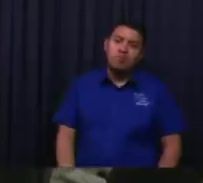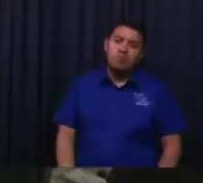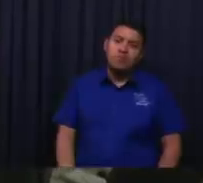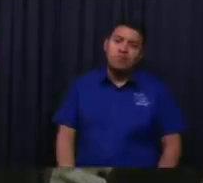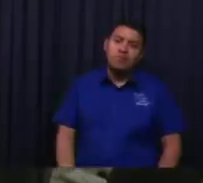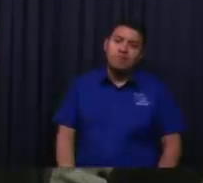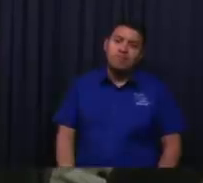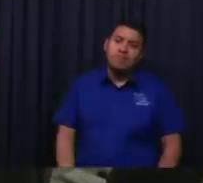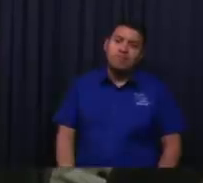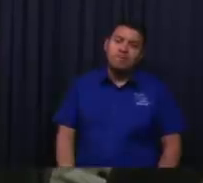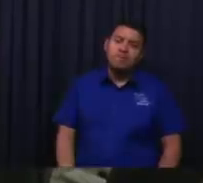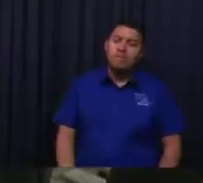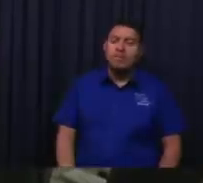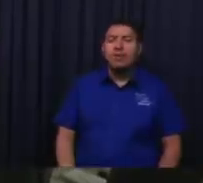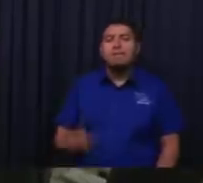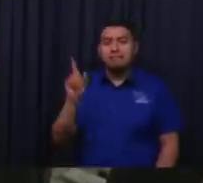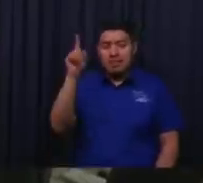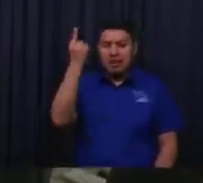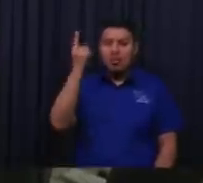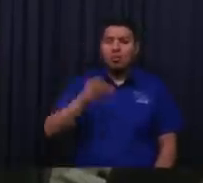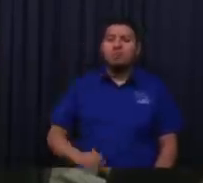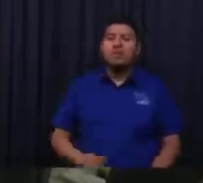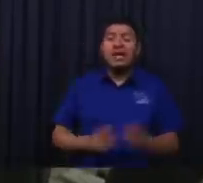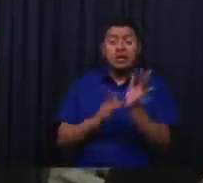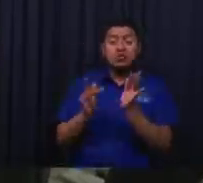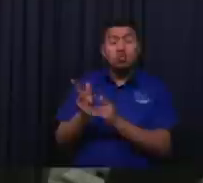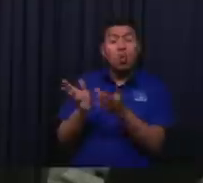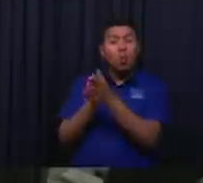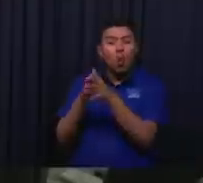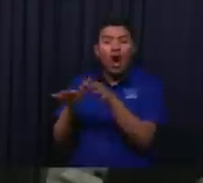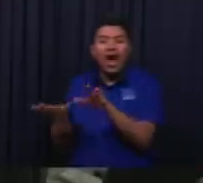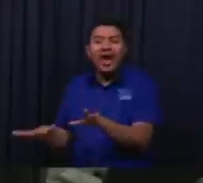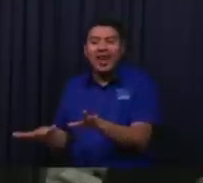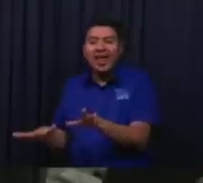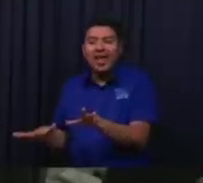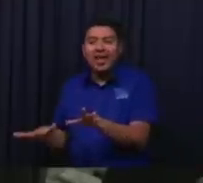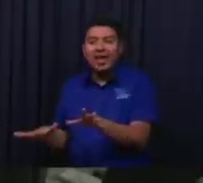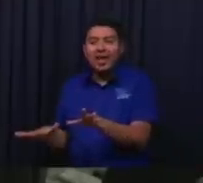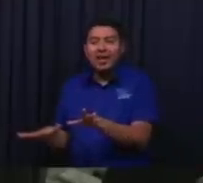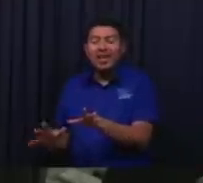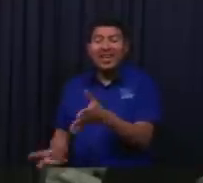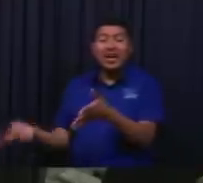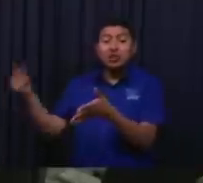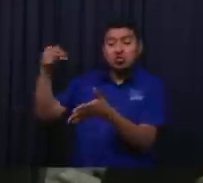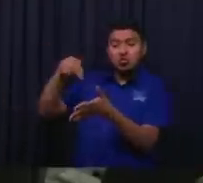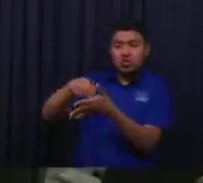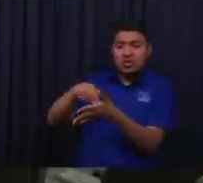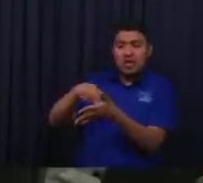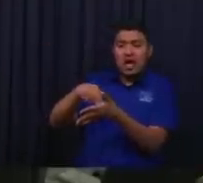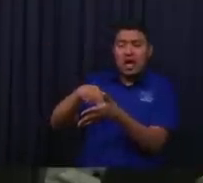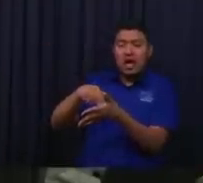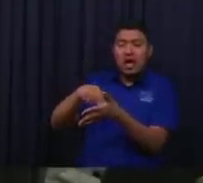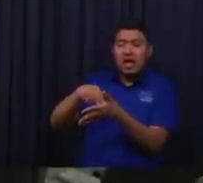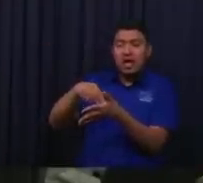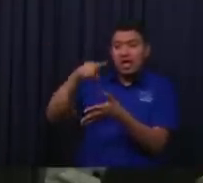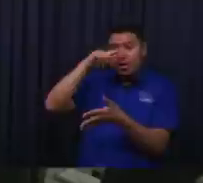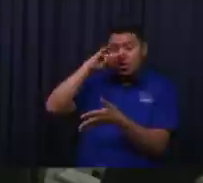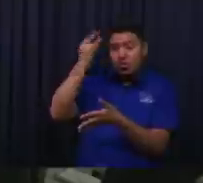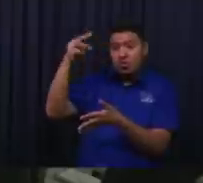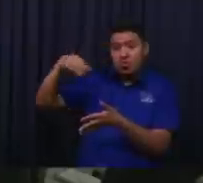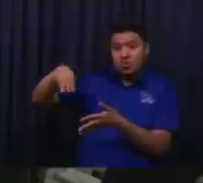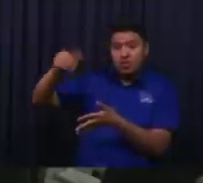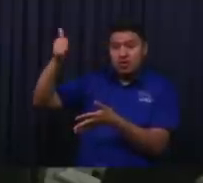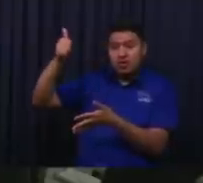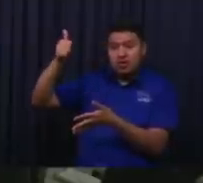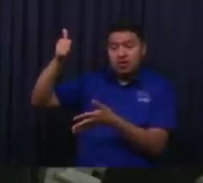Lo primero que pasa es que Jesús muere, resucita dentro de la tumba. Ya va a ver por qué, que tiene que ver con lo que estamos enseñando.